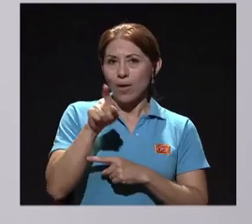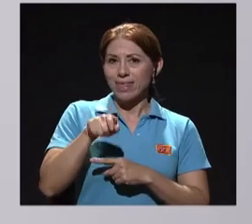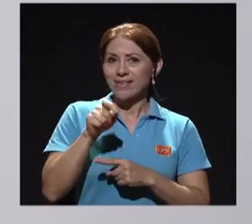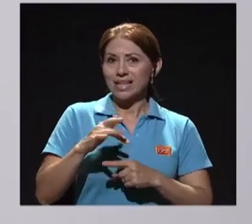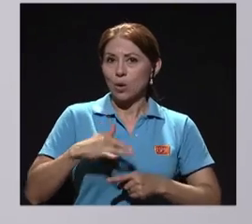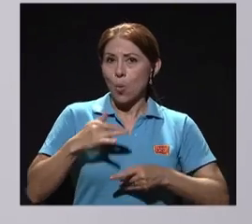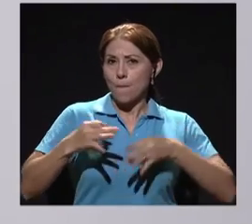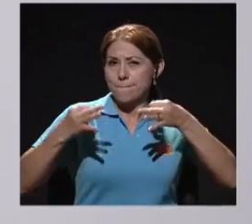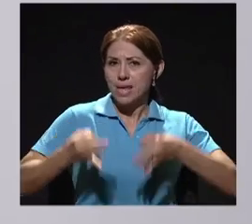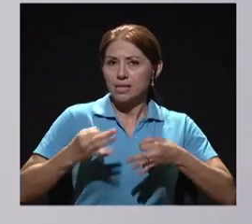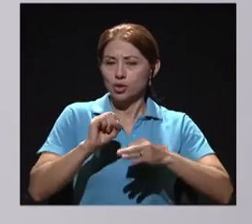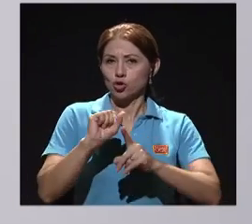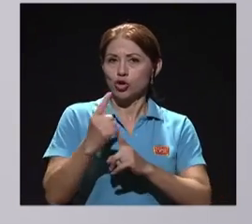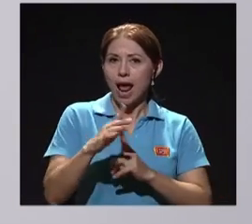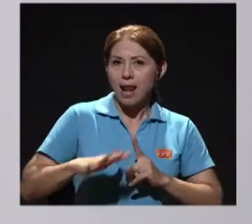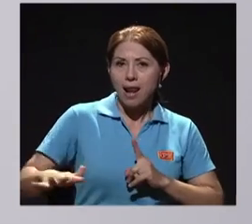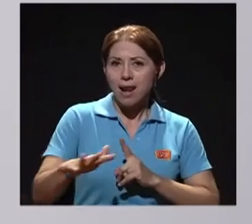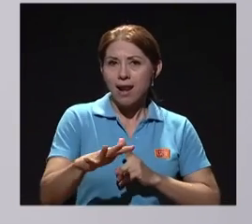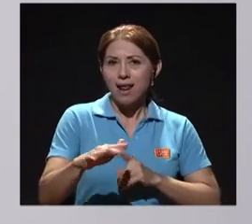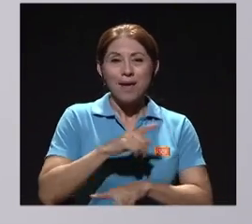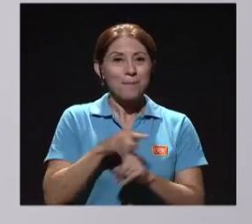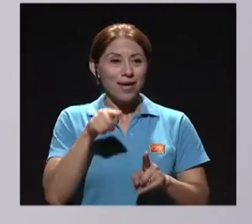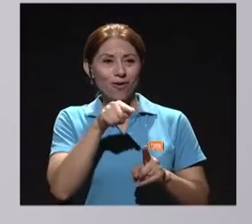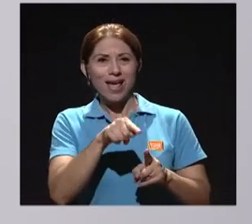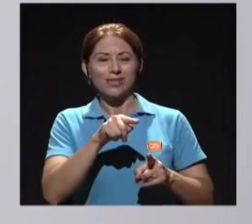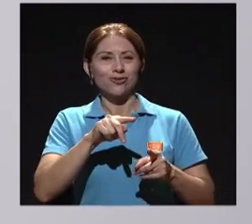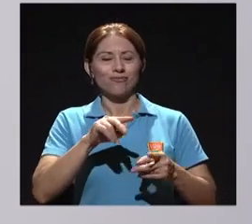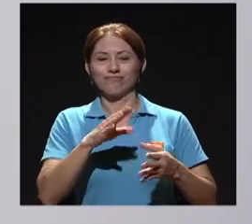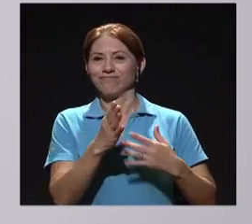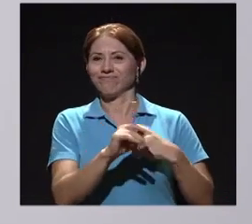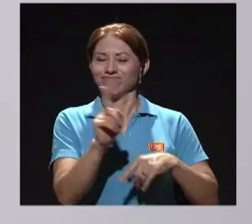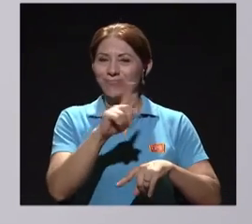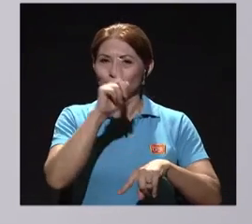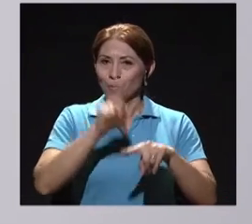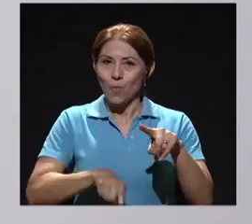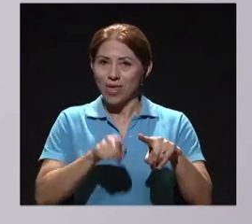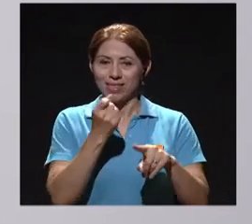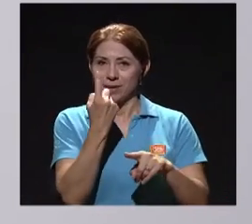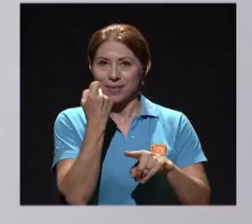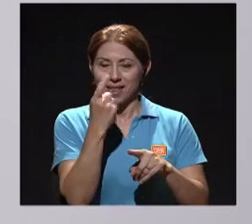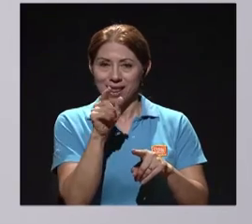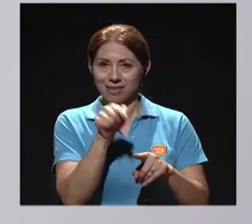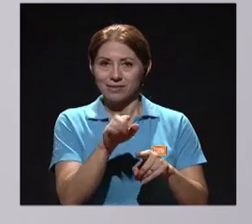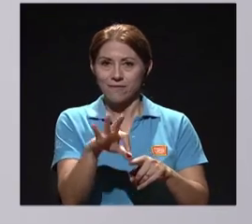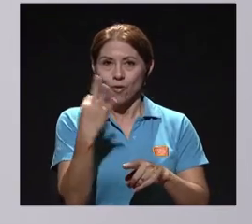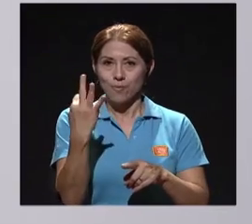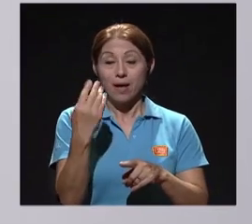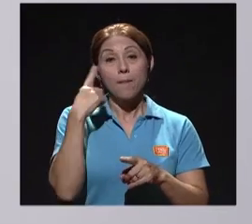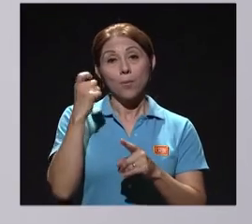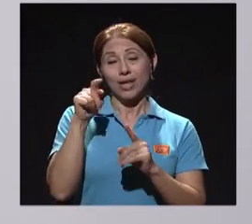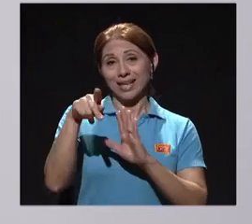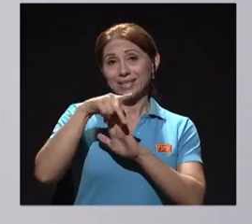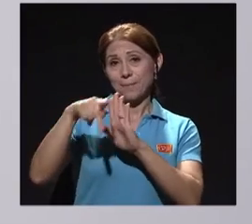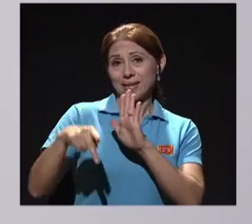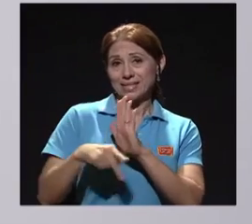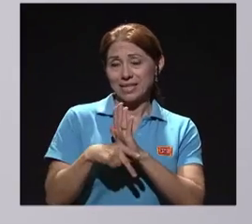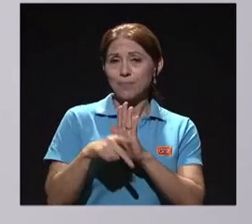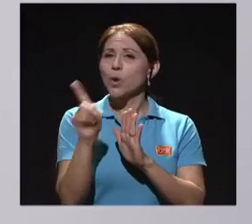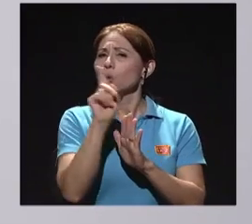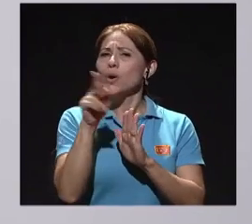esa interpretación es imposible porque este principio primero que nada no se pone en la ley como un principio